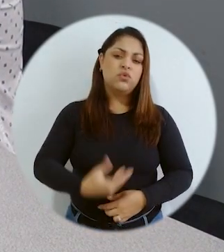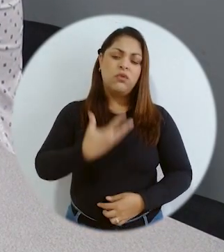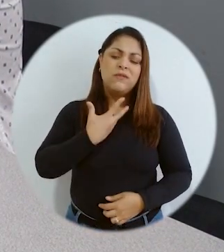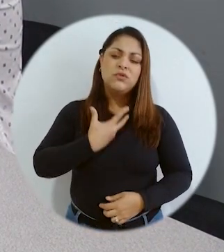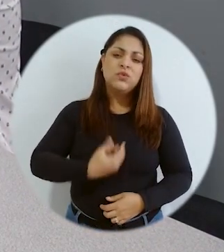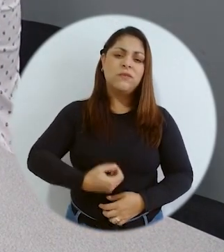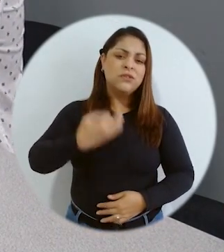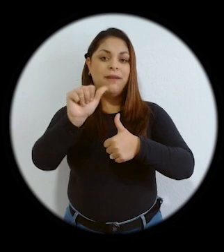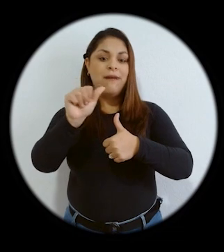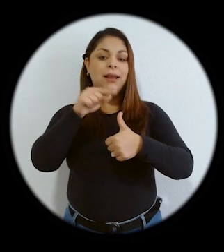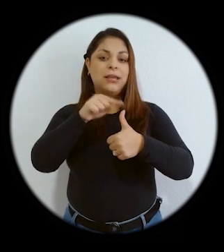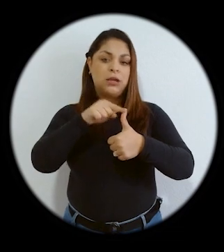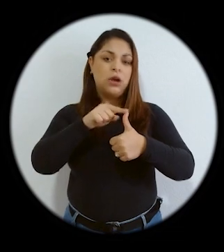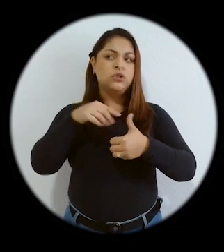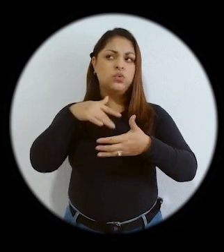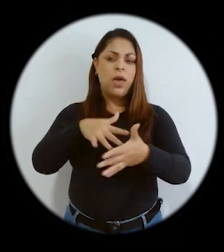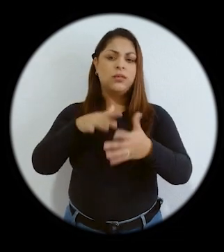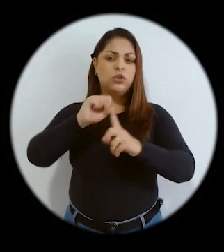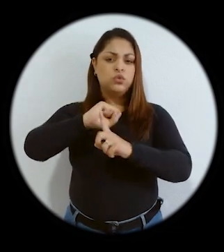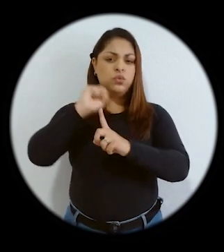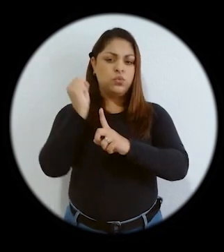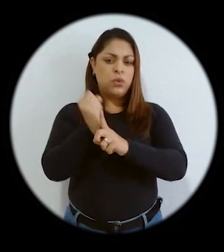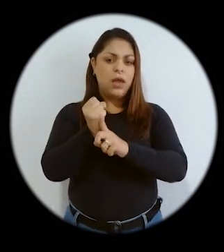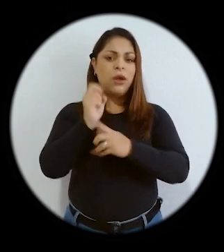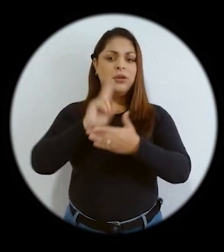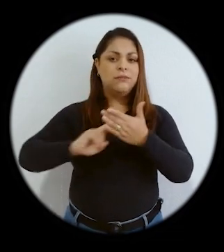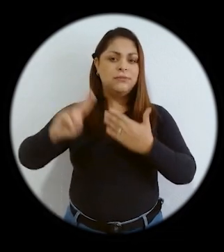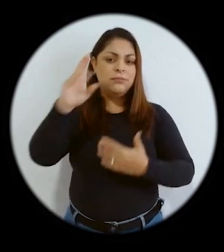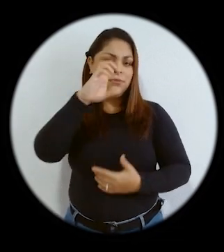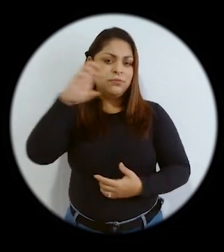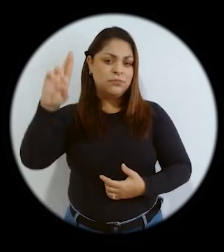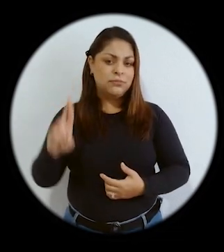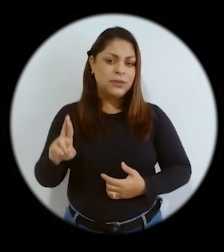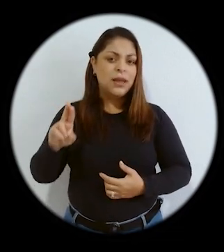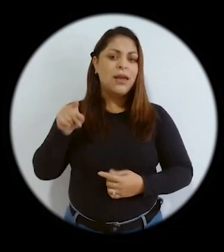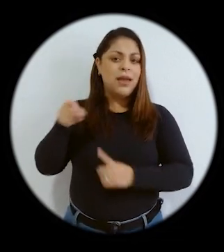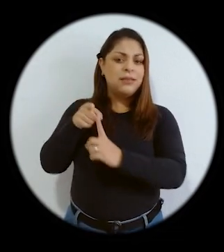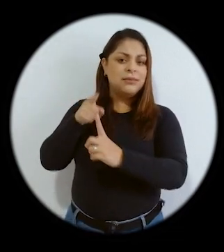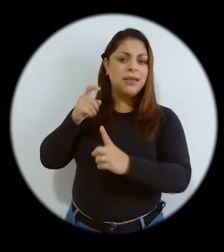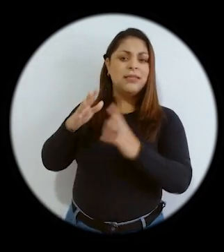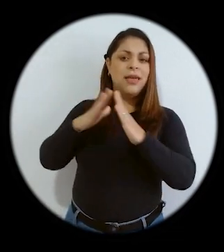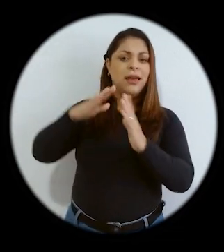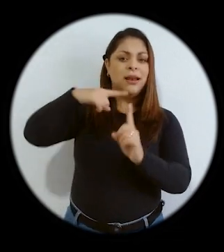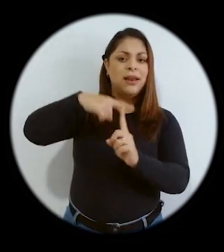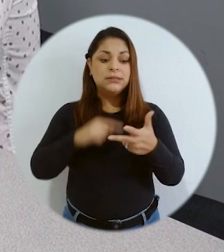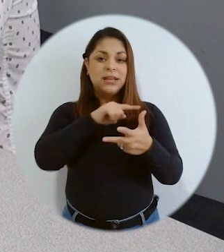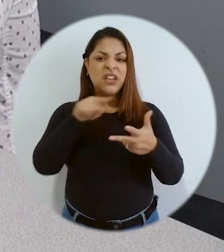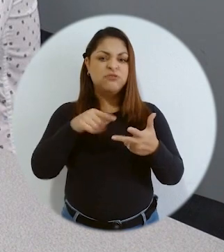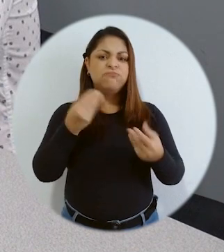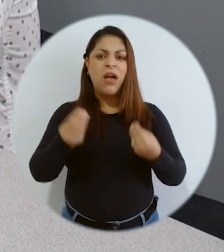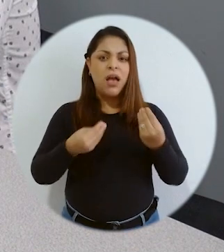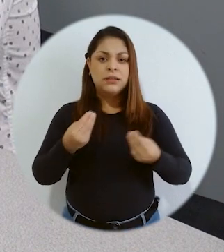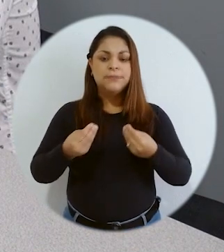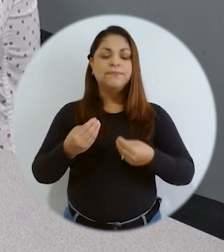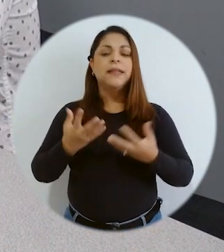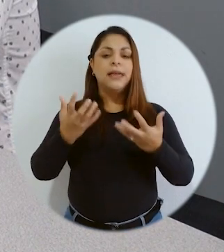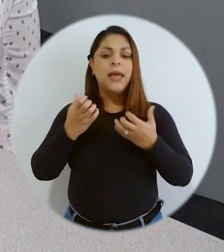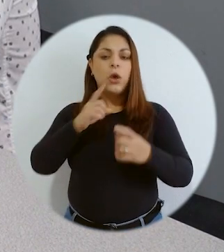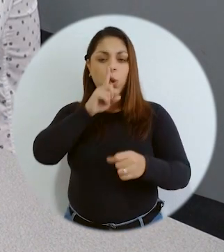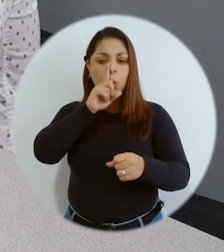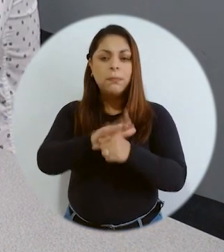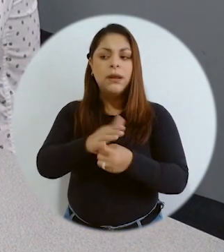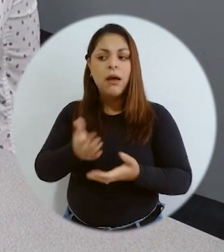lucha de los movimiento popular organizado, de las guerrillas salvadoreñas en contra de la dictadura militar también en El Salvador.